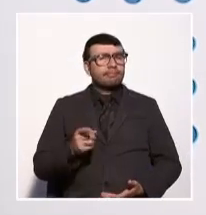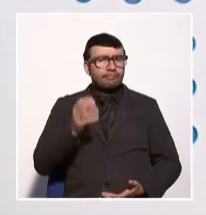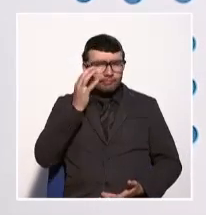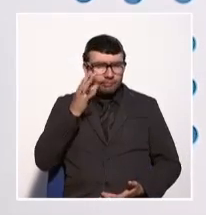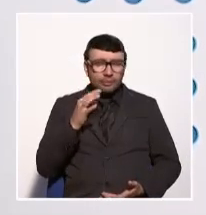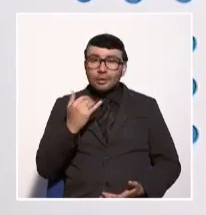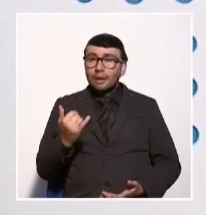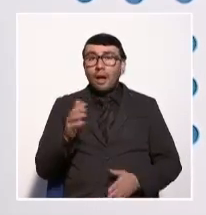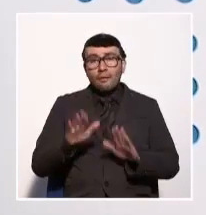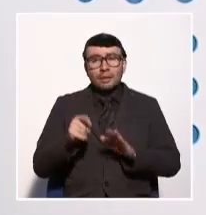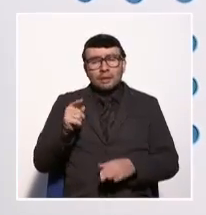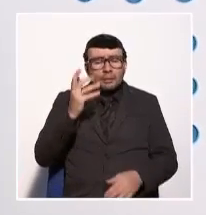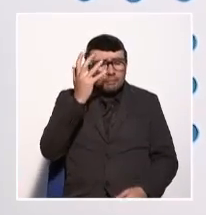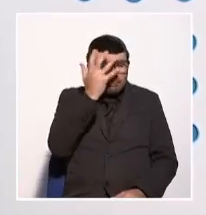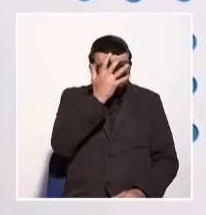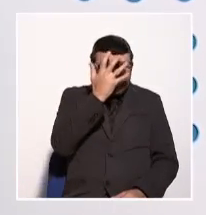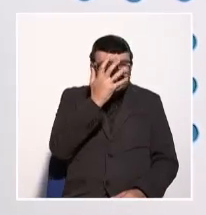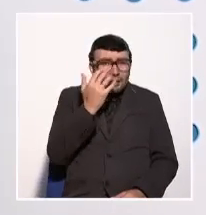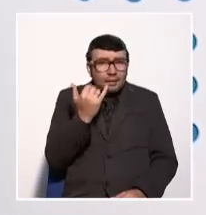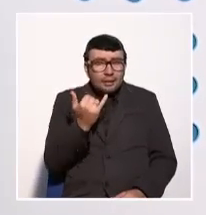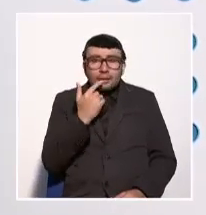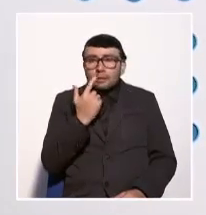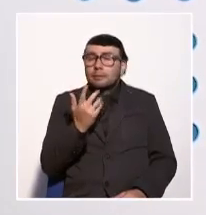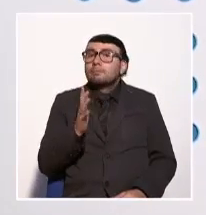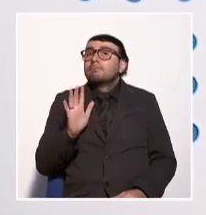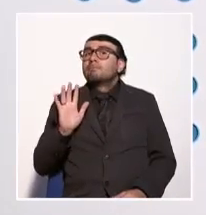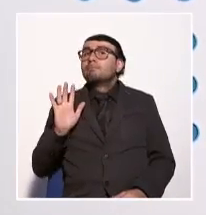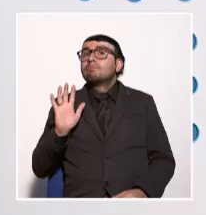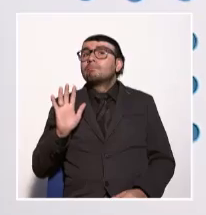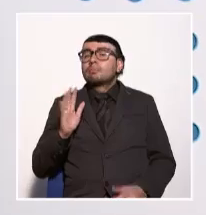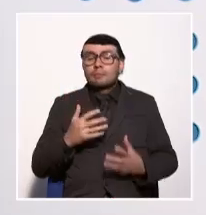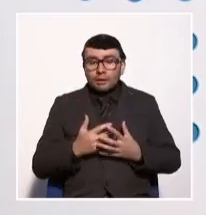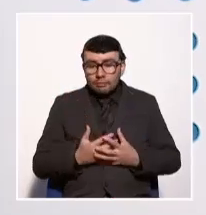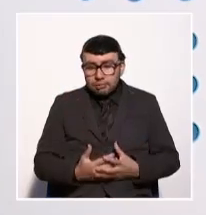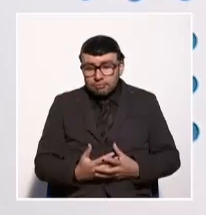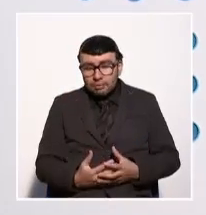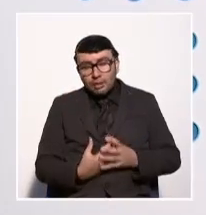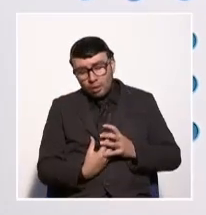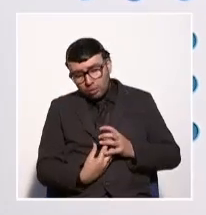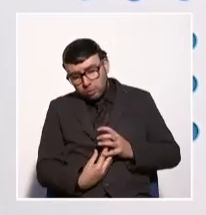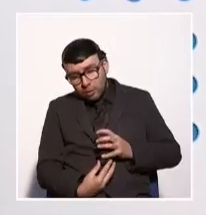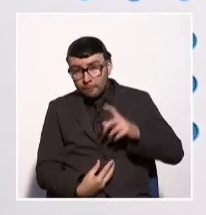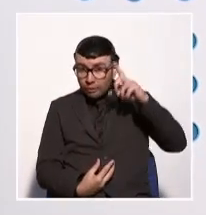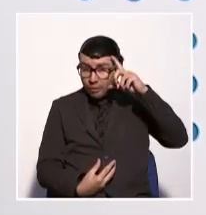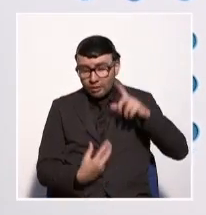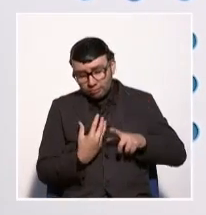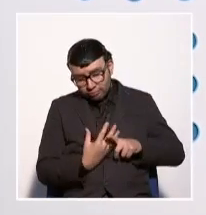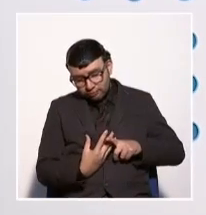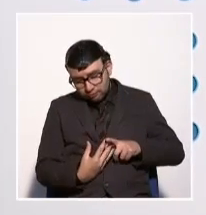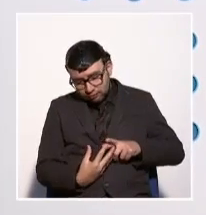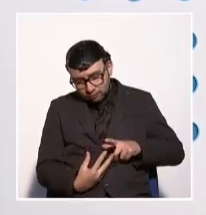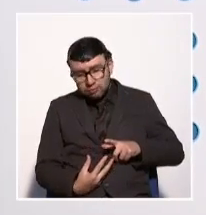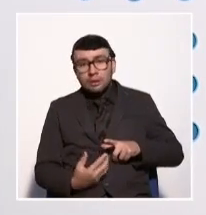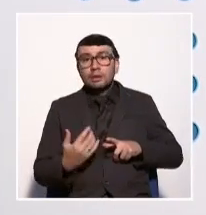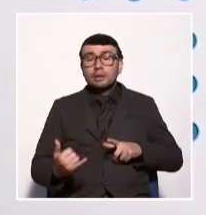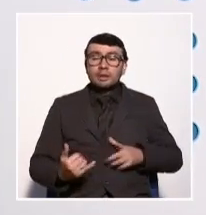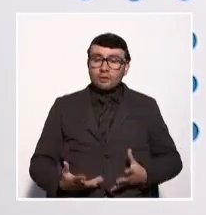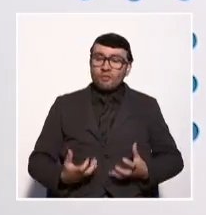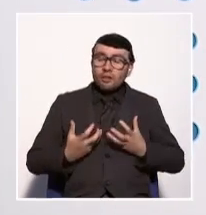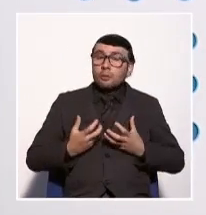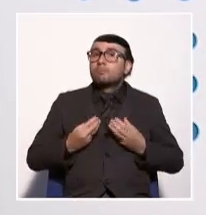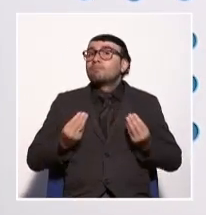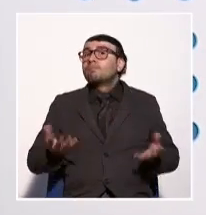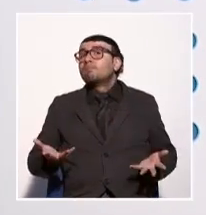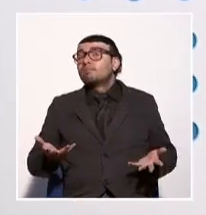tan poderosas les da pena y ahí tienen colgando y se les está saliendo esto y se le está infectando o sea que se le está haciendo